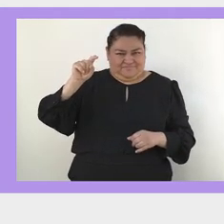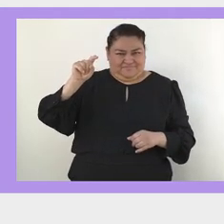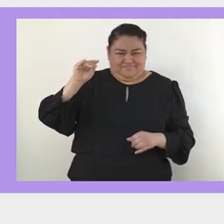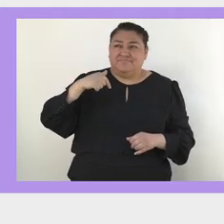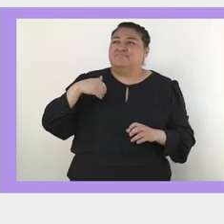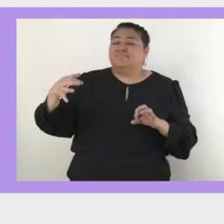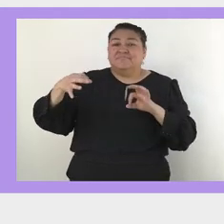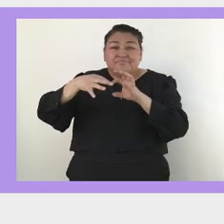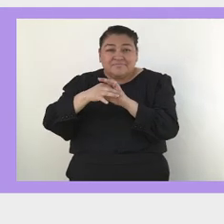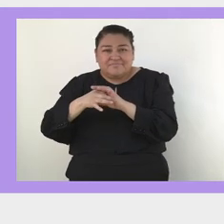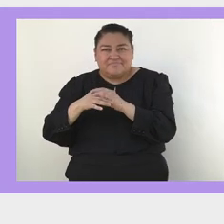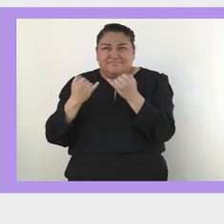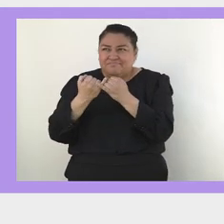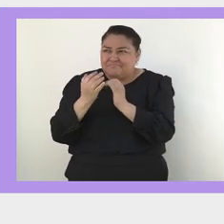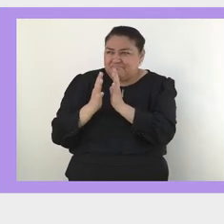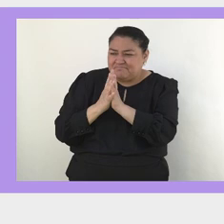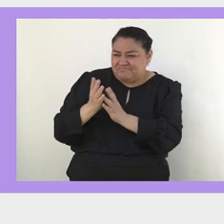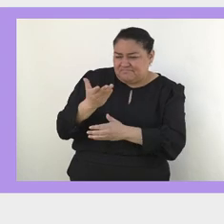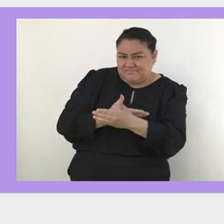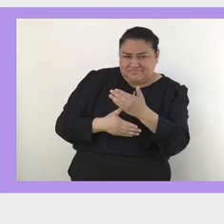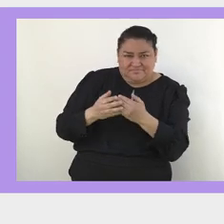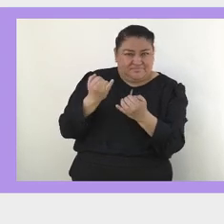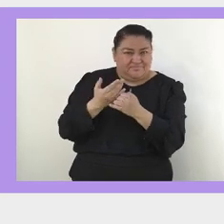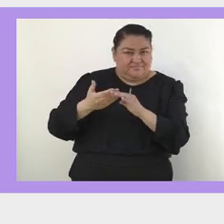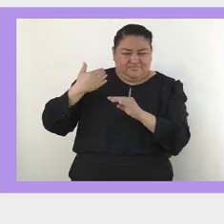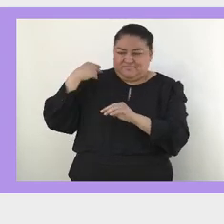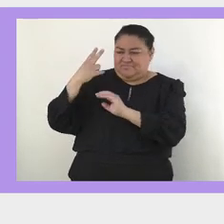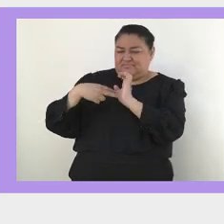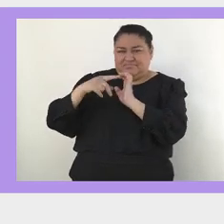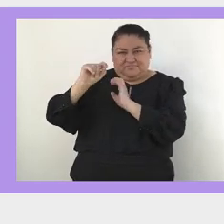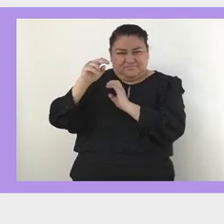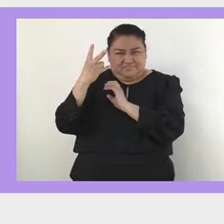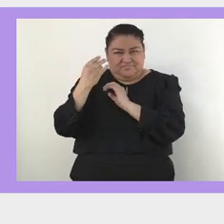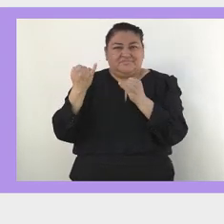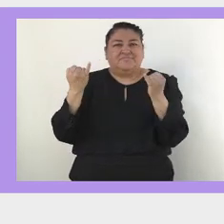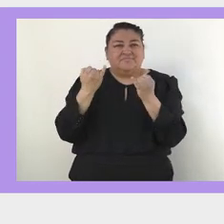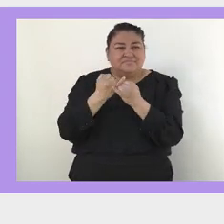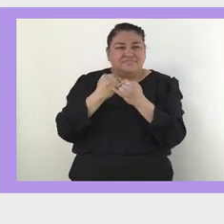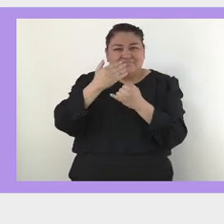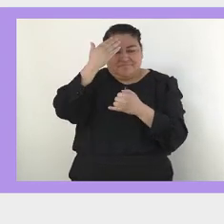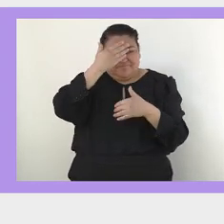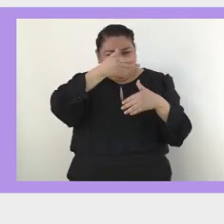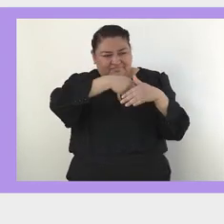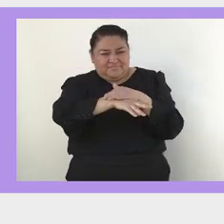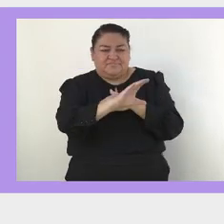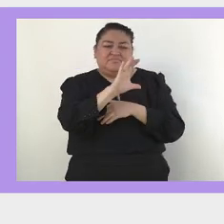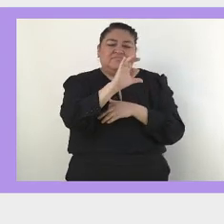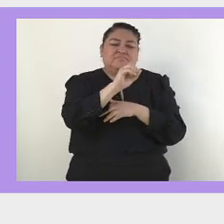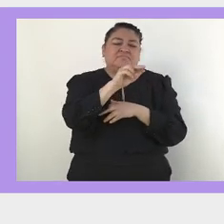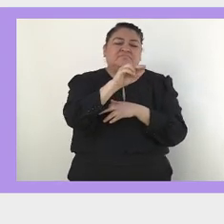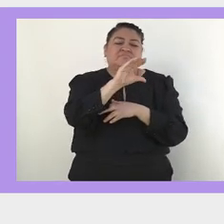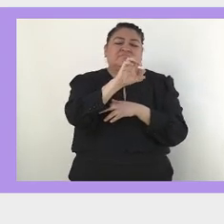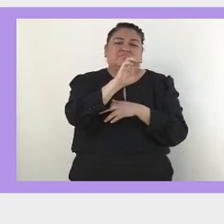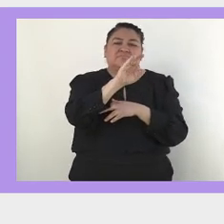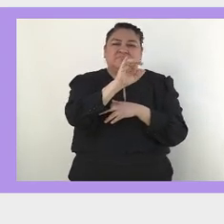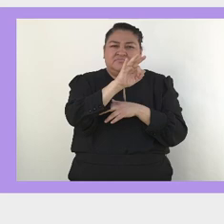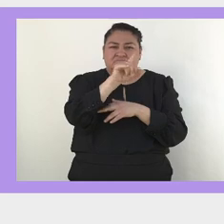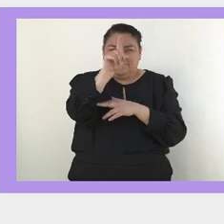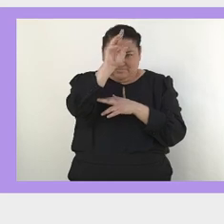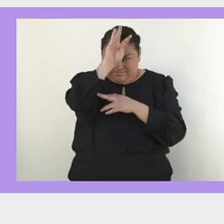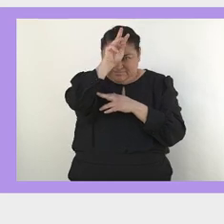el año pasado tuvimos la oportunidad de documentar las clínicas de Concacaf en el pre mundial de